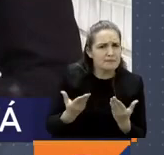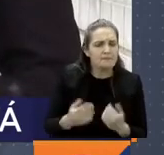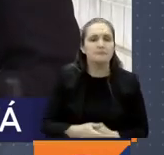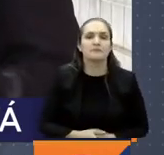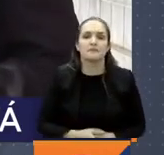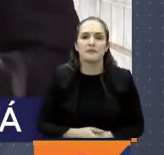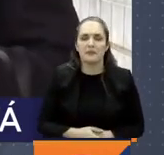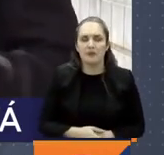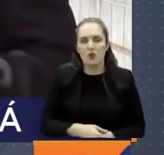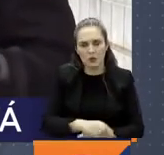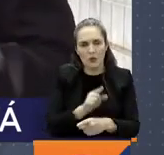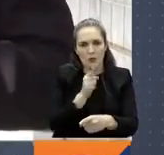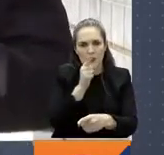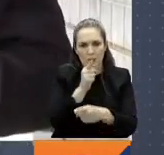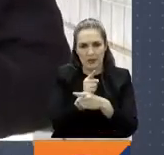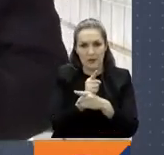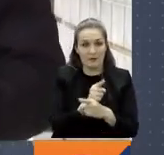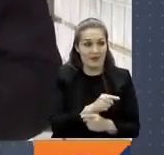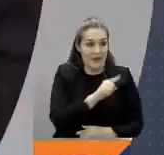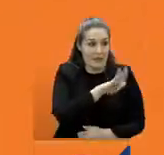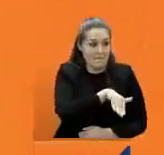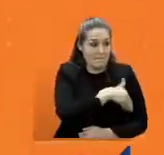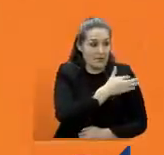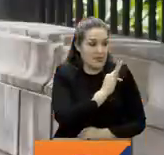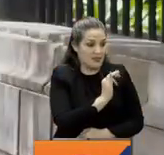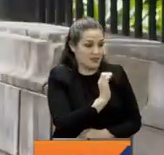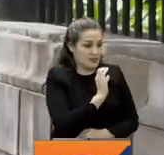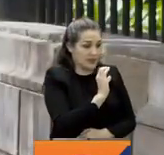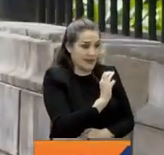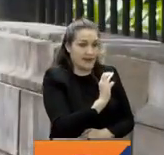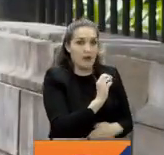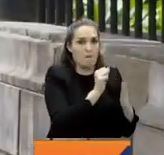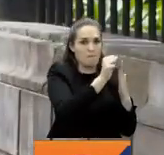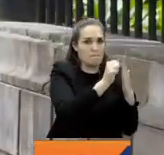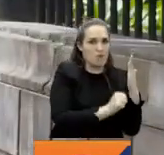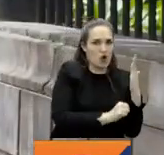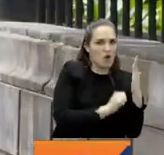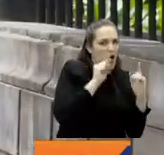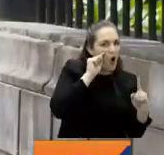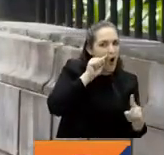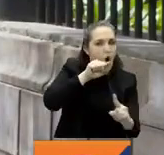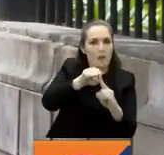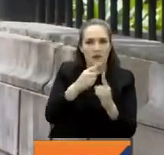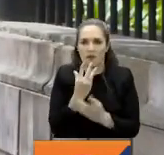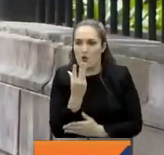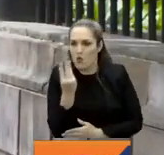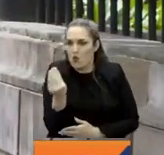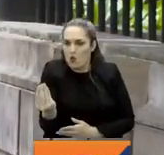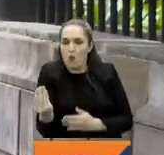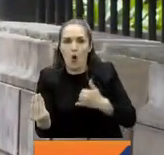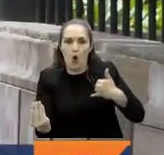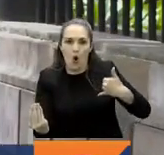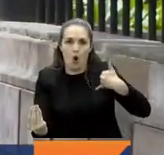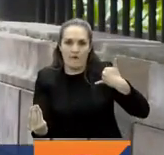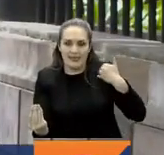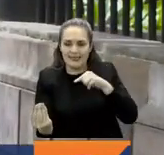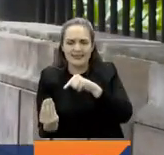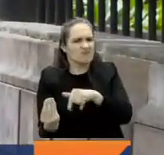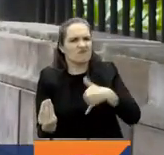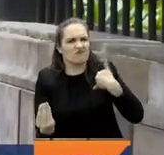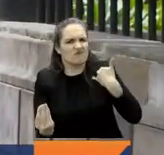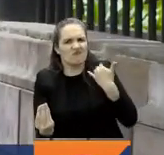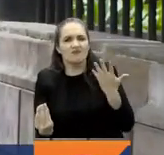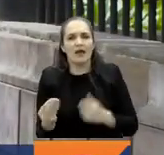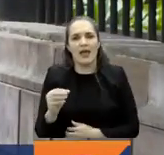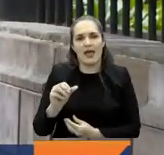Carolina, efectivamente, este programa tiene dos rutas. La primera ruta es dirigida a jóvenes estudiantes de los grados